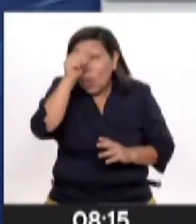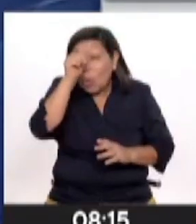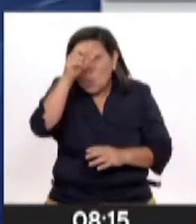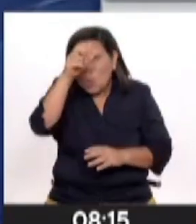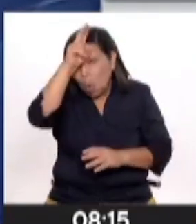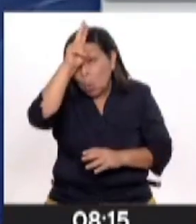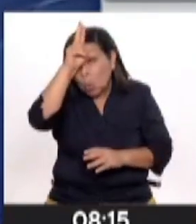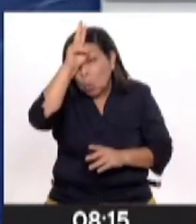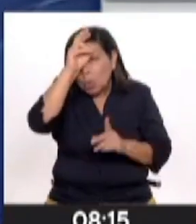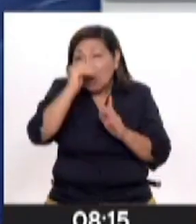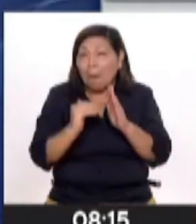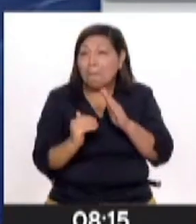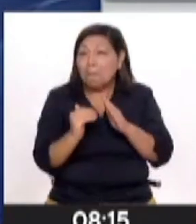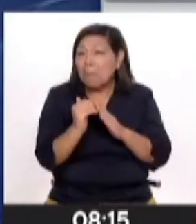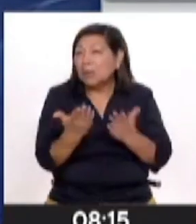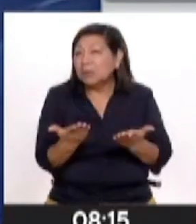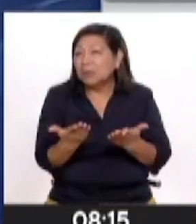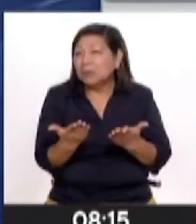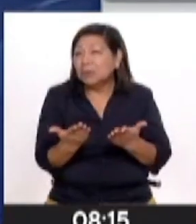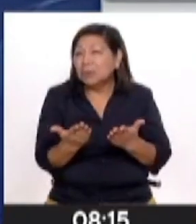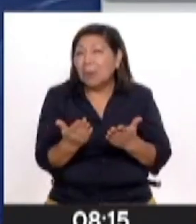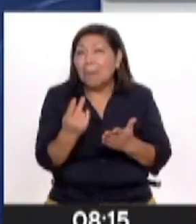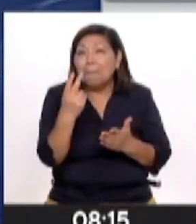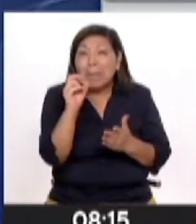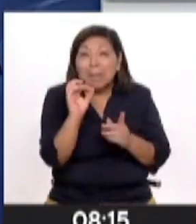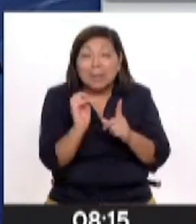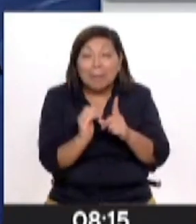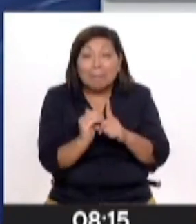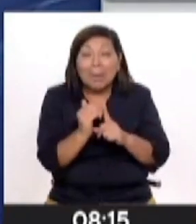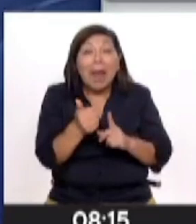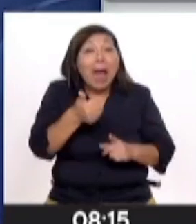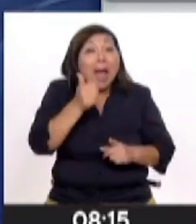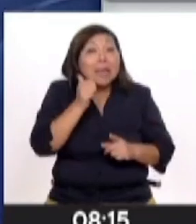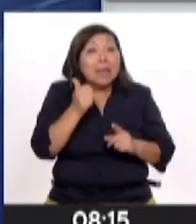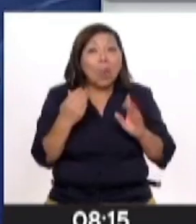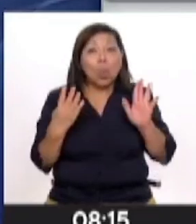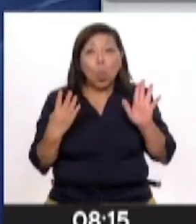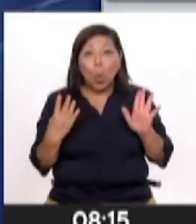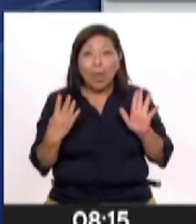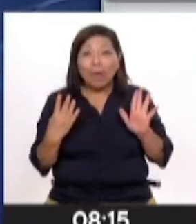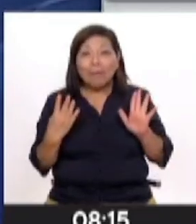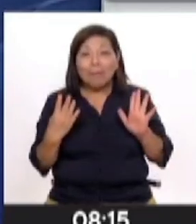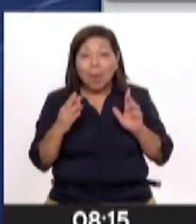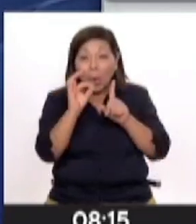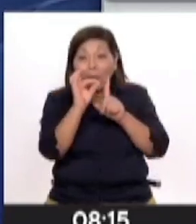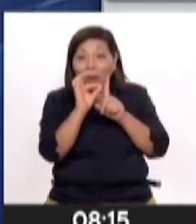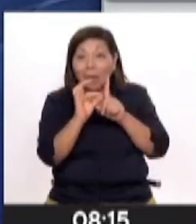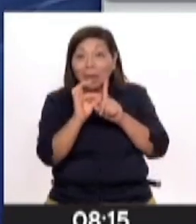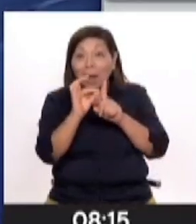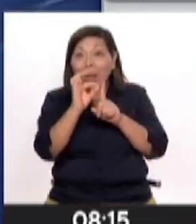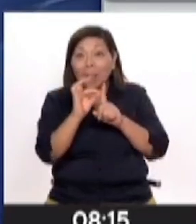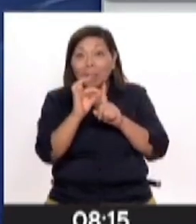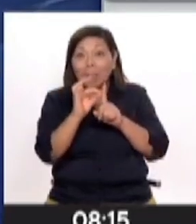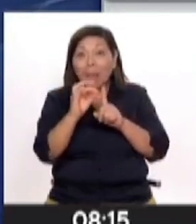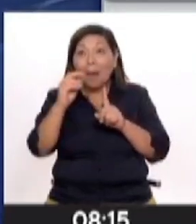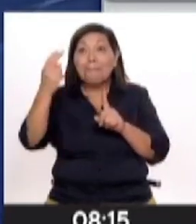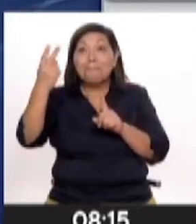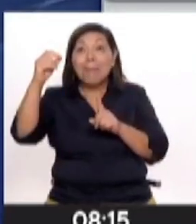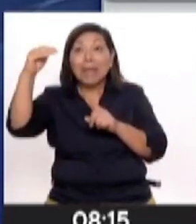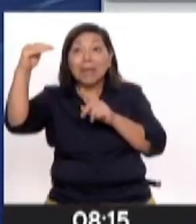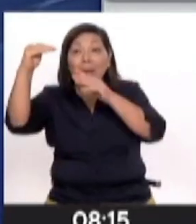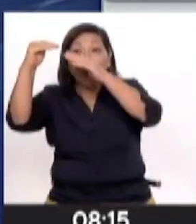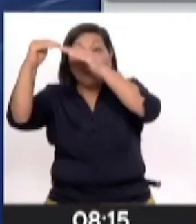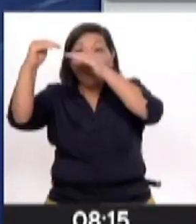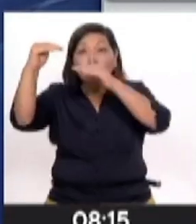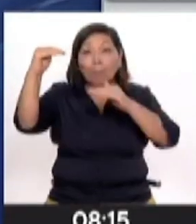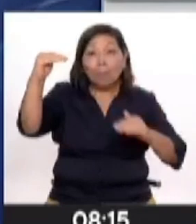su temperatura máxima que alcanzó estuvo cercana a los 20 grados, ayer estuvo en 9, entonces la temperatura ha tenido un descenso muy marcado, por lo